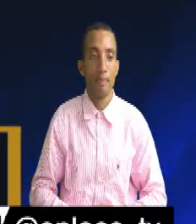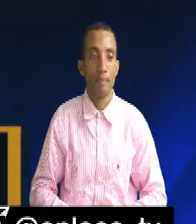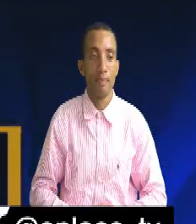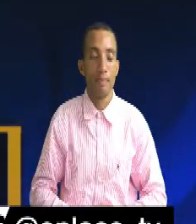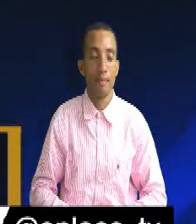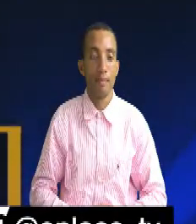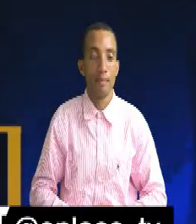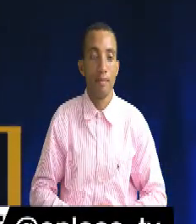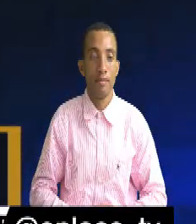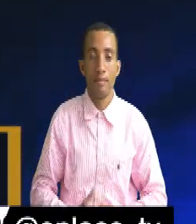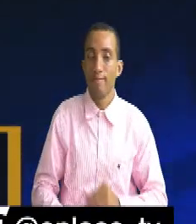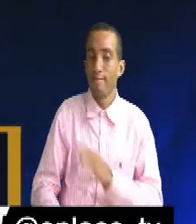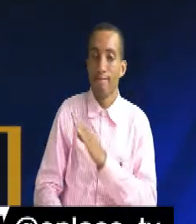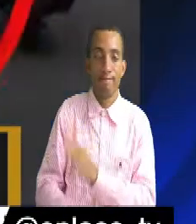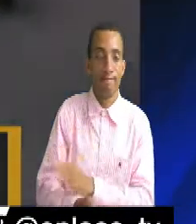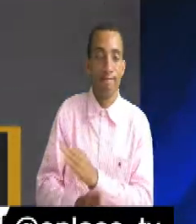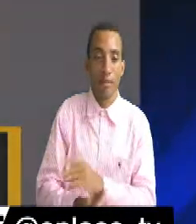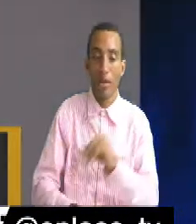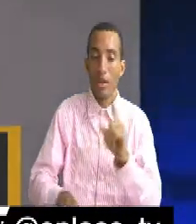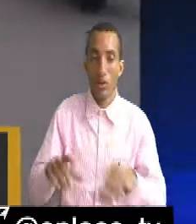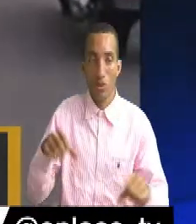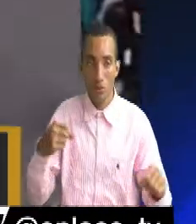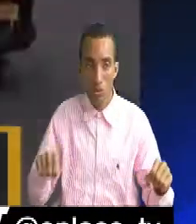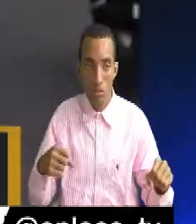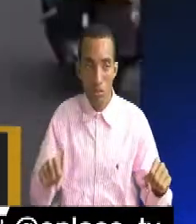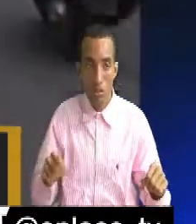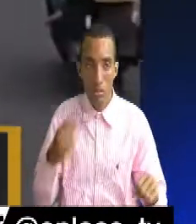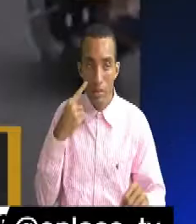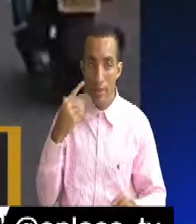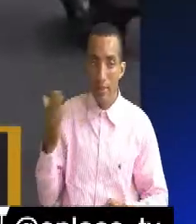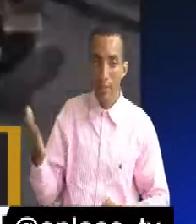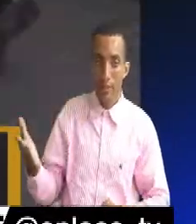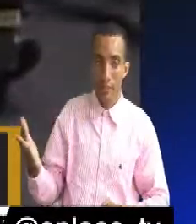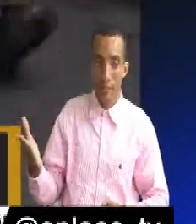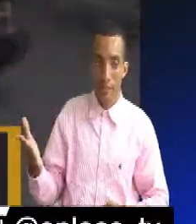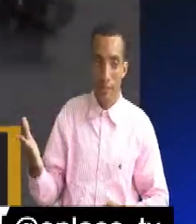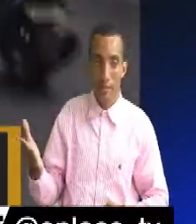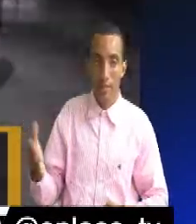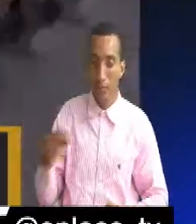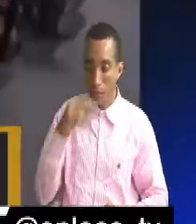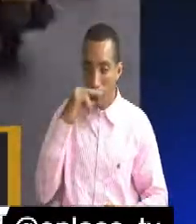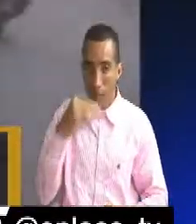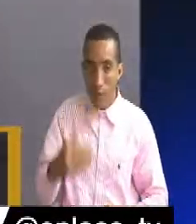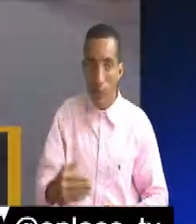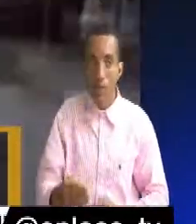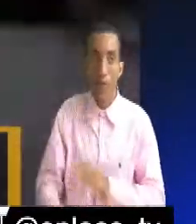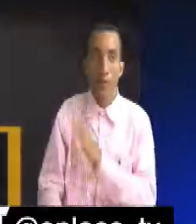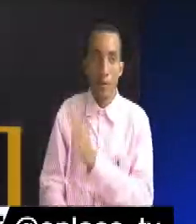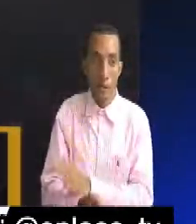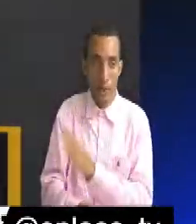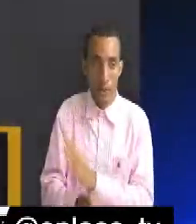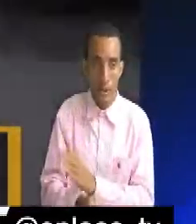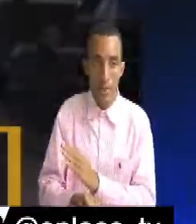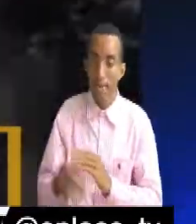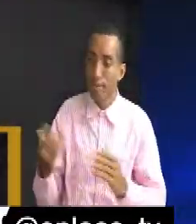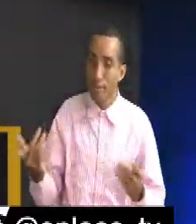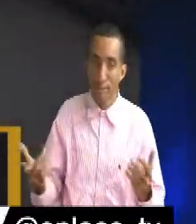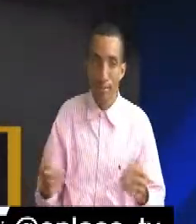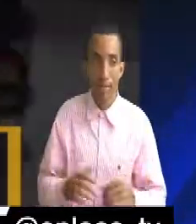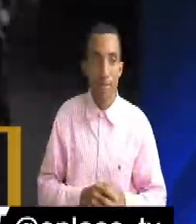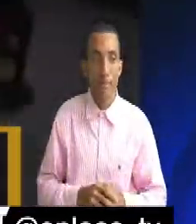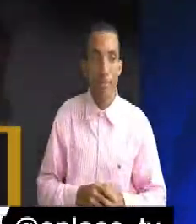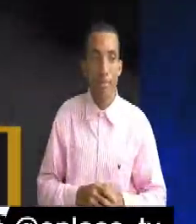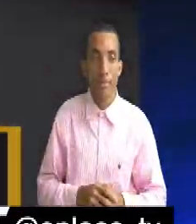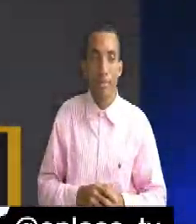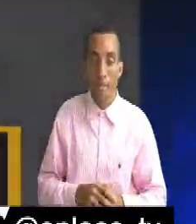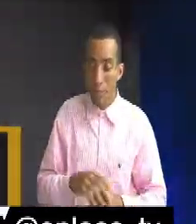Seguimos con las imprudencias de algunos motociclistas. En estas otras imágenes vemos cómo los niños continúan siendo expuestos en estos vehículos. Esta menor